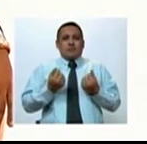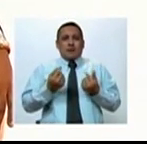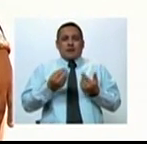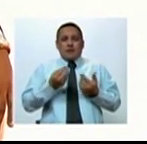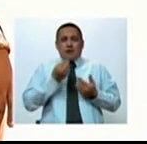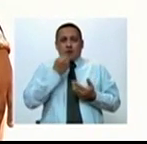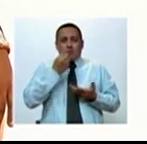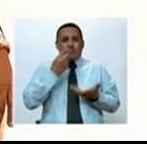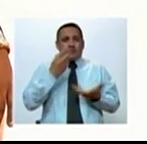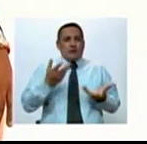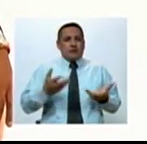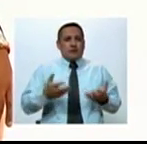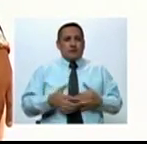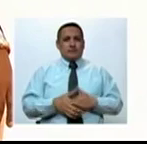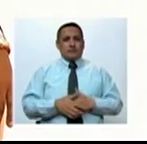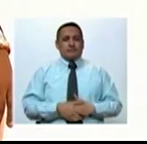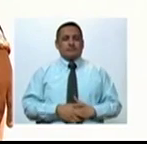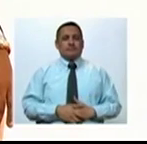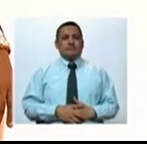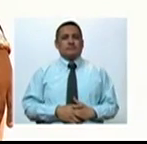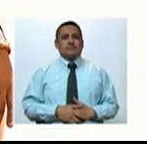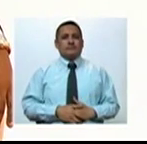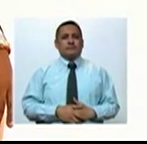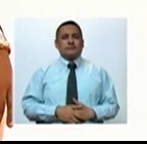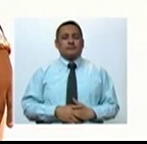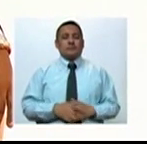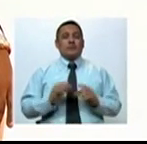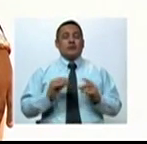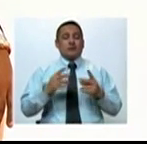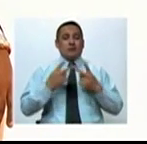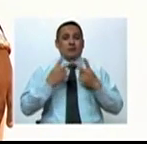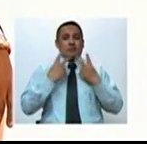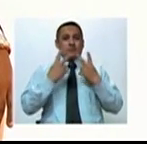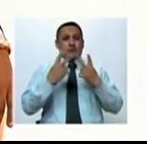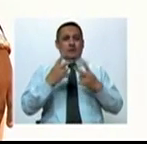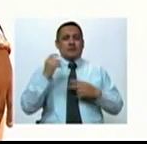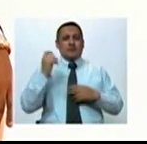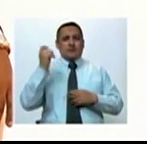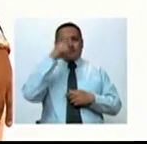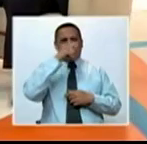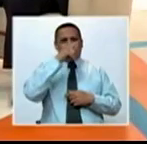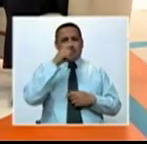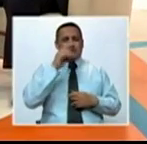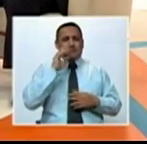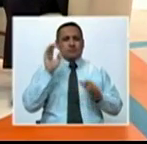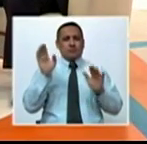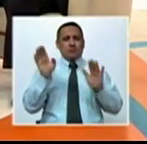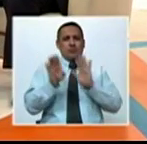Es lo que estaba diciendo. Claro, una circunstancia dramática.